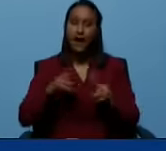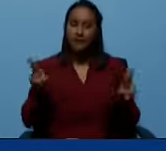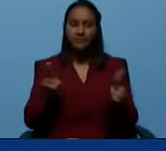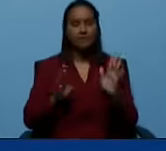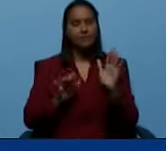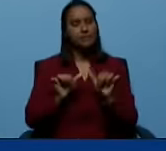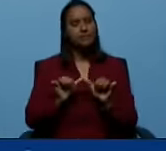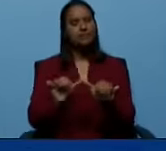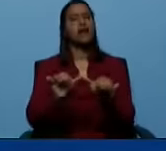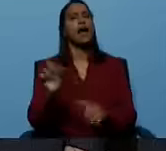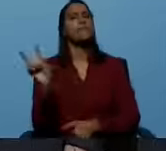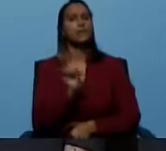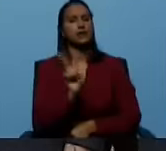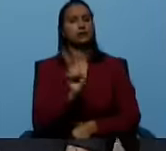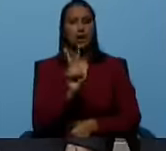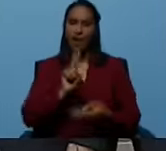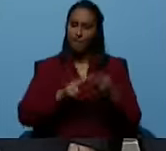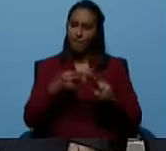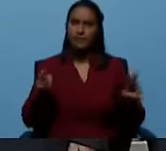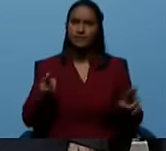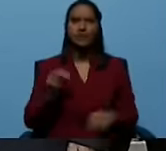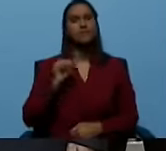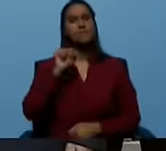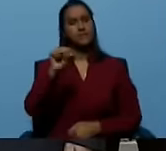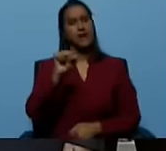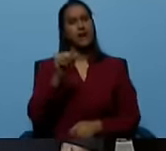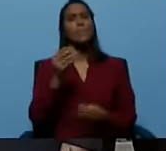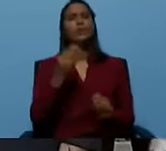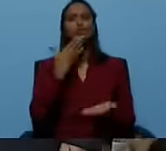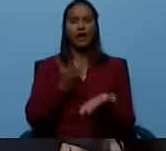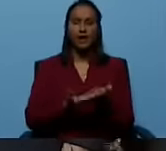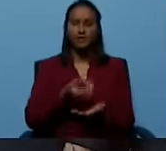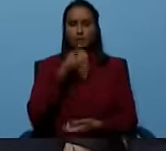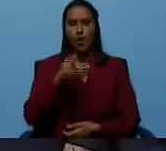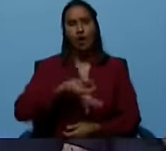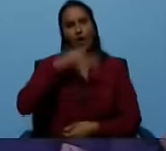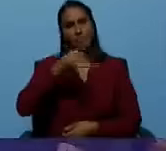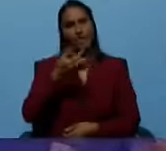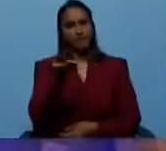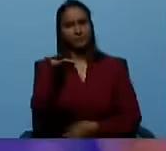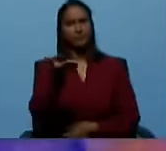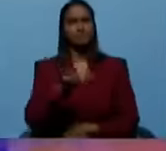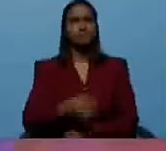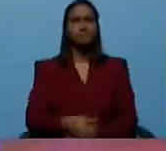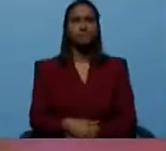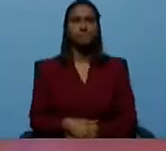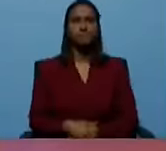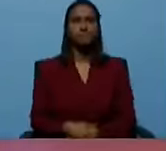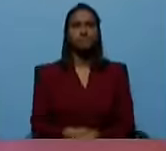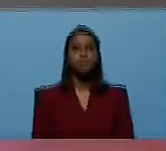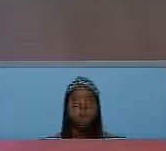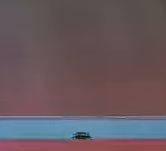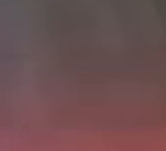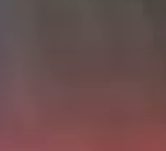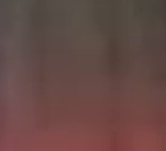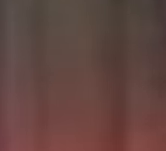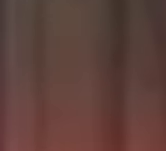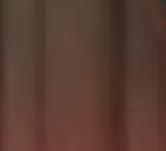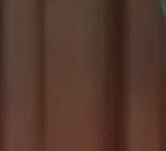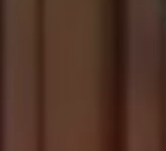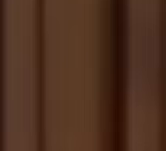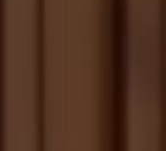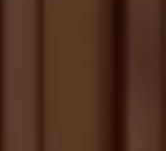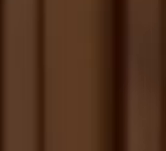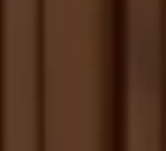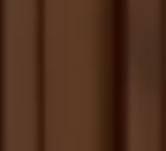Venezuela. Prevalecerá y vencerá. Muchas gracias. Buenas tardes a todos. Gracias. Escuchábamos declaraciones del presidente